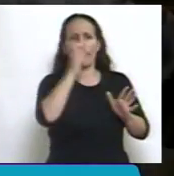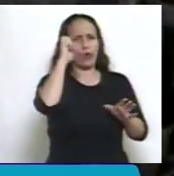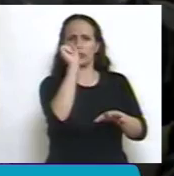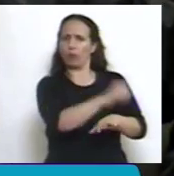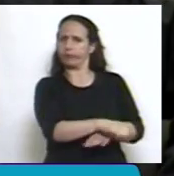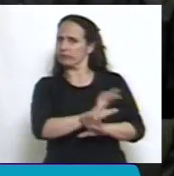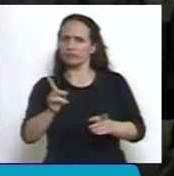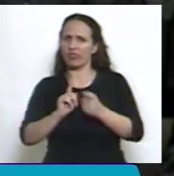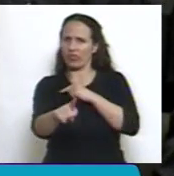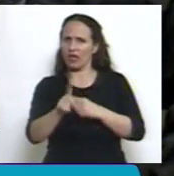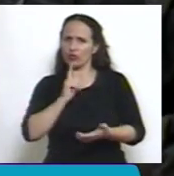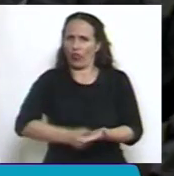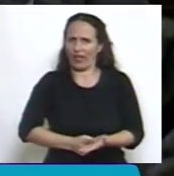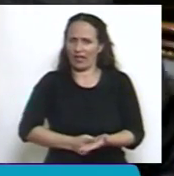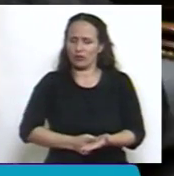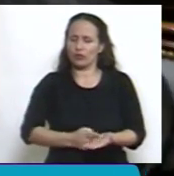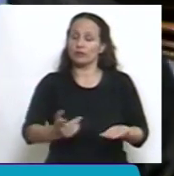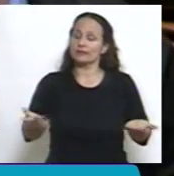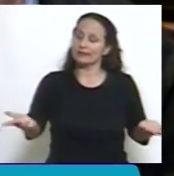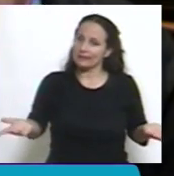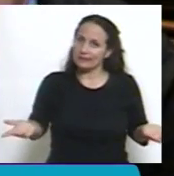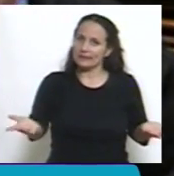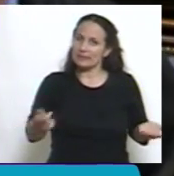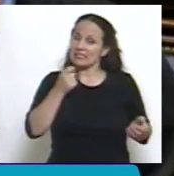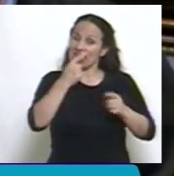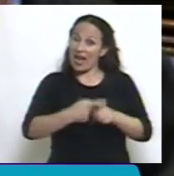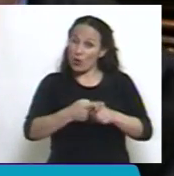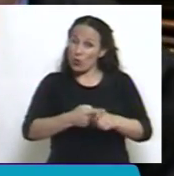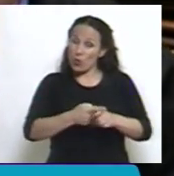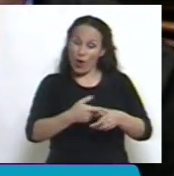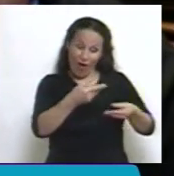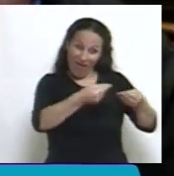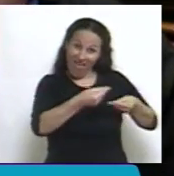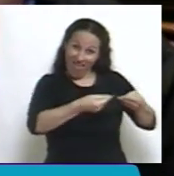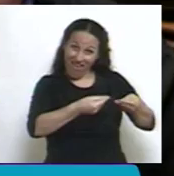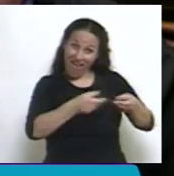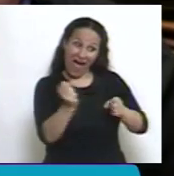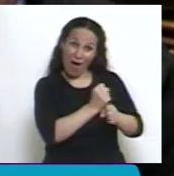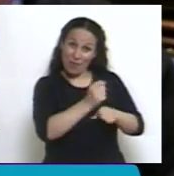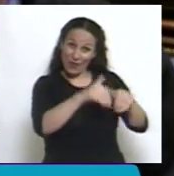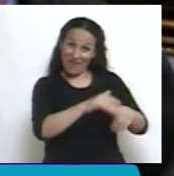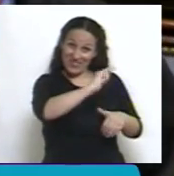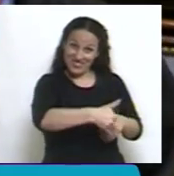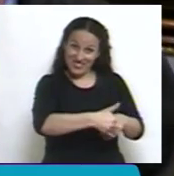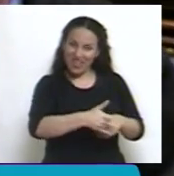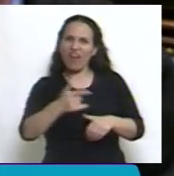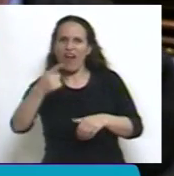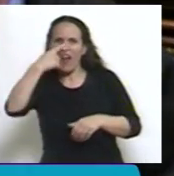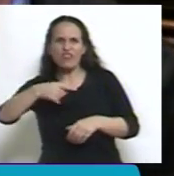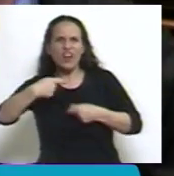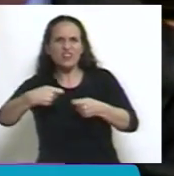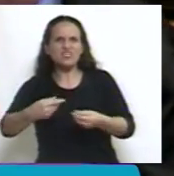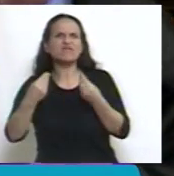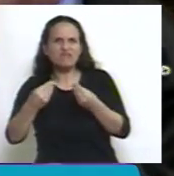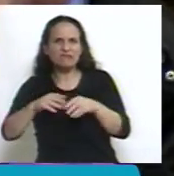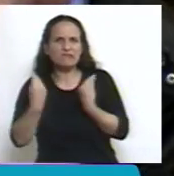uno calcula aproximadamente las diferencias entre el gasto aprobado y el efectivamente ejecutado, la